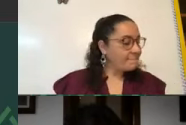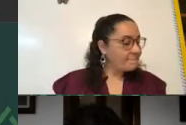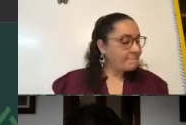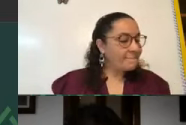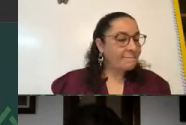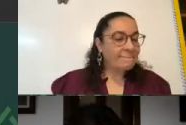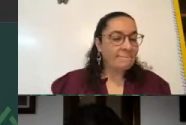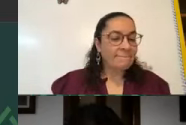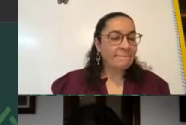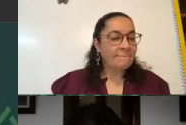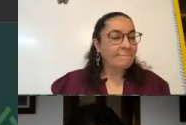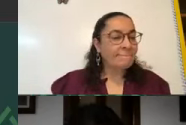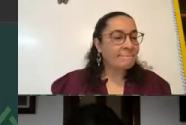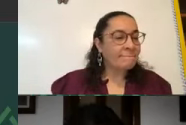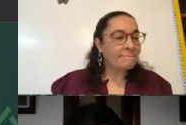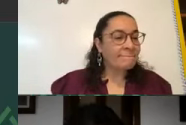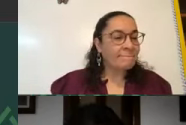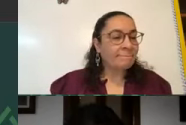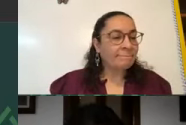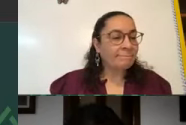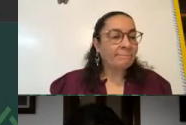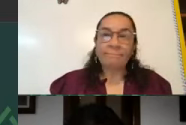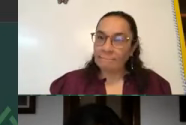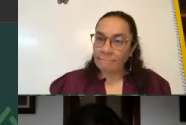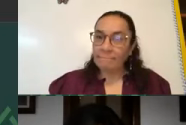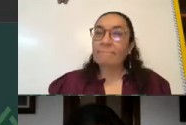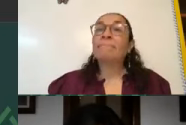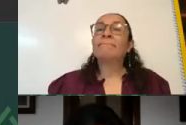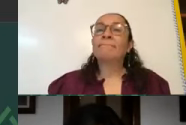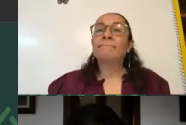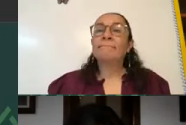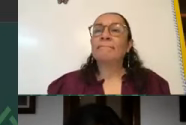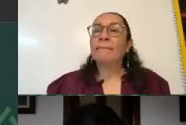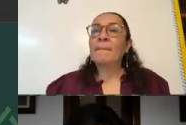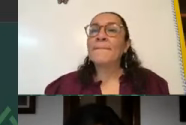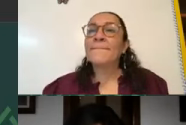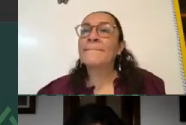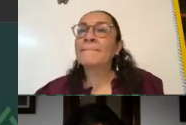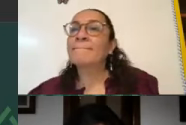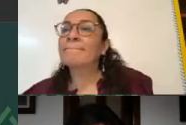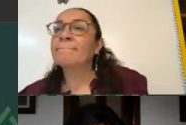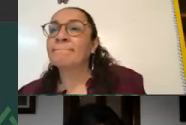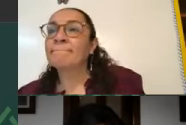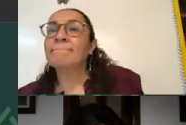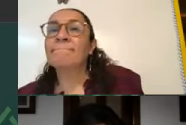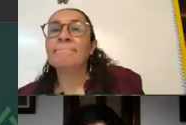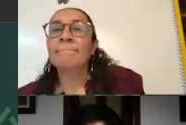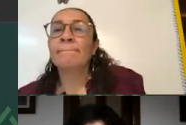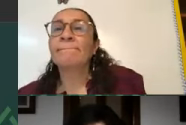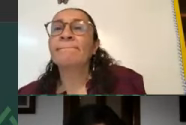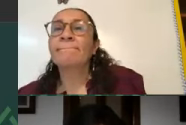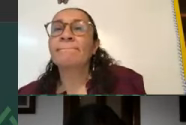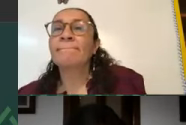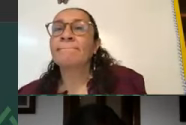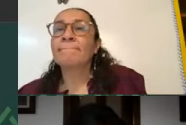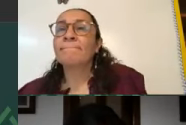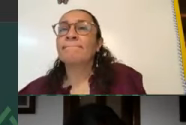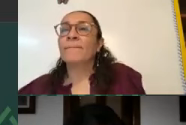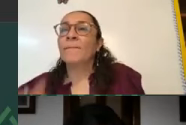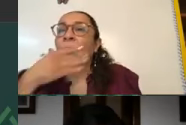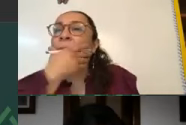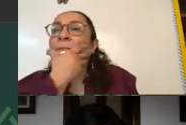aprueban, a partir del 1 de enero del 2021. Asimismo, se propone aplicar una reducción